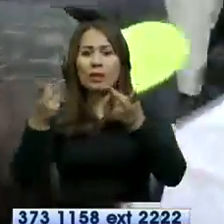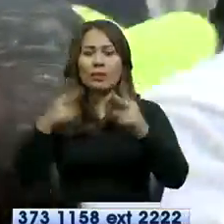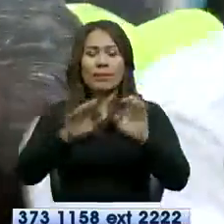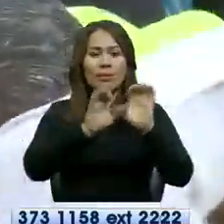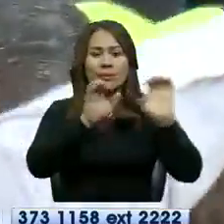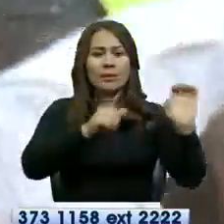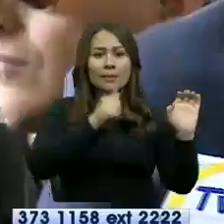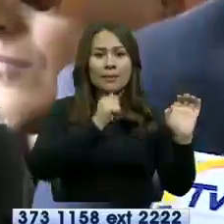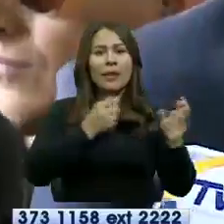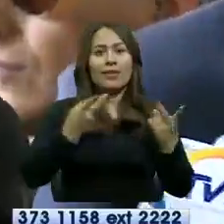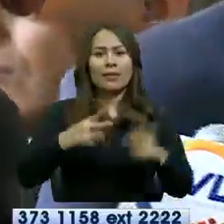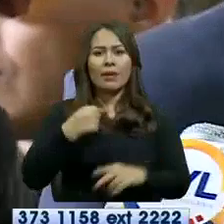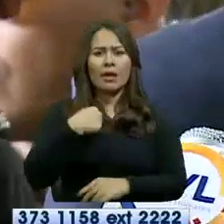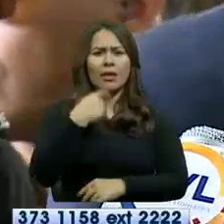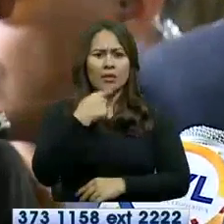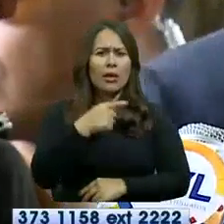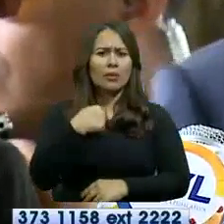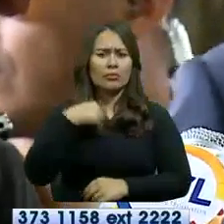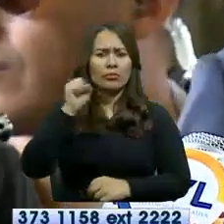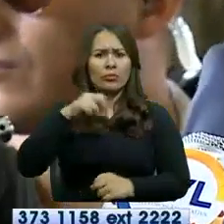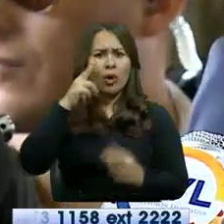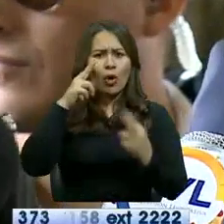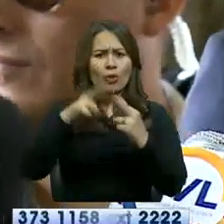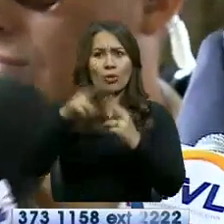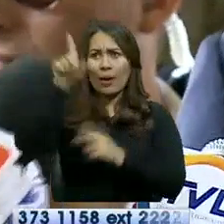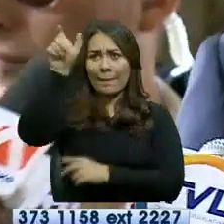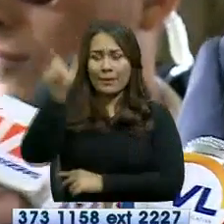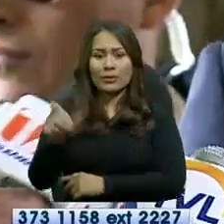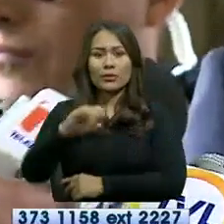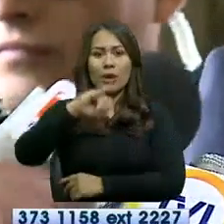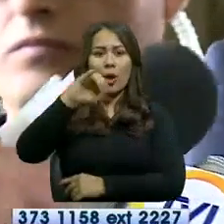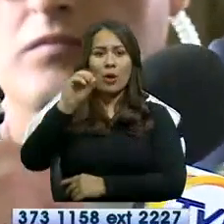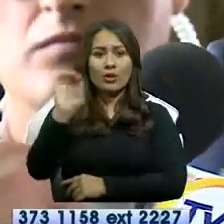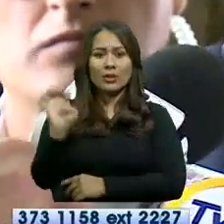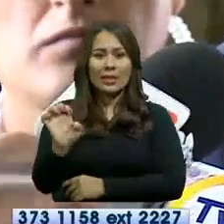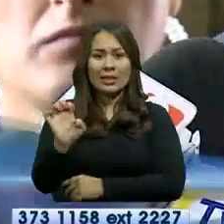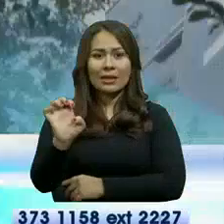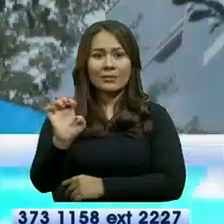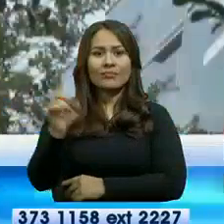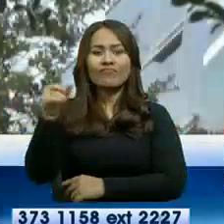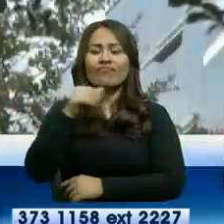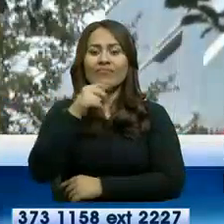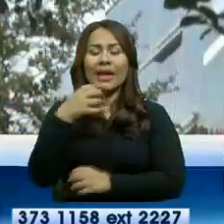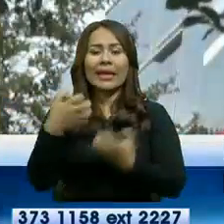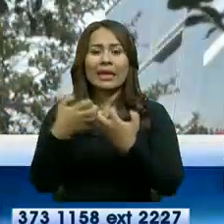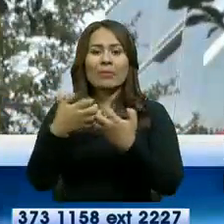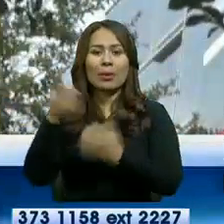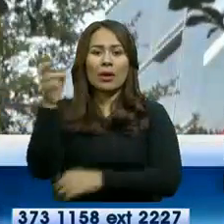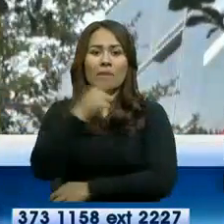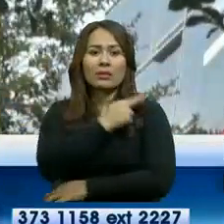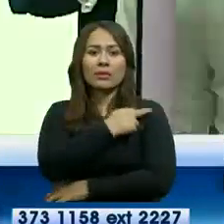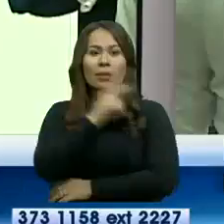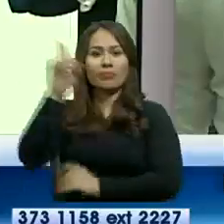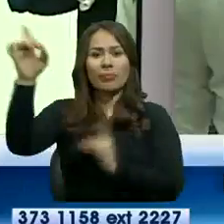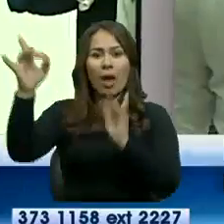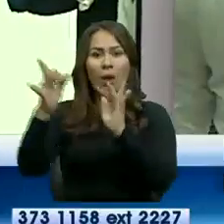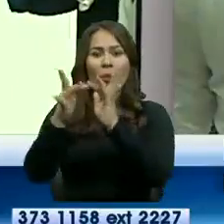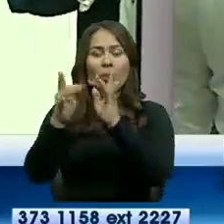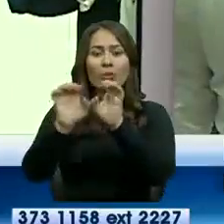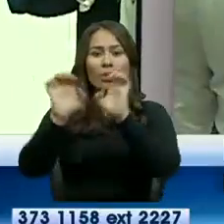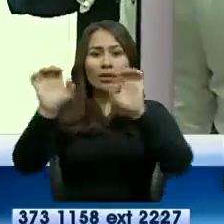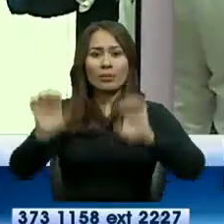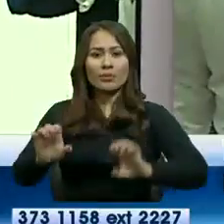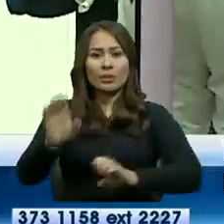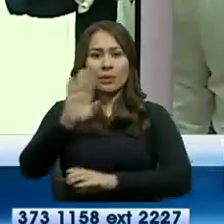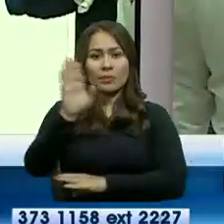También aceptó conocer al funcionario de Odebrecht, José Santos, quien encabezó al equipo de representantes para llegar a un acuerdo con Odebrecht